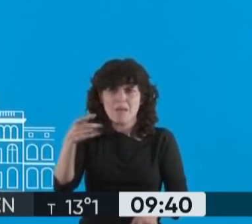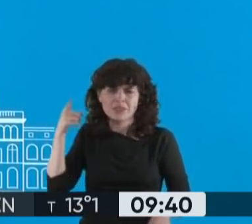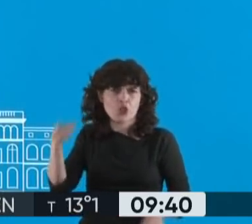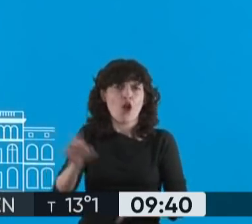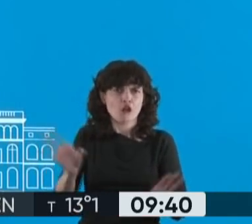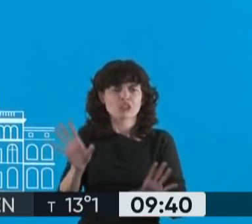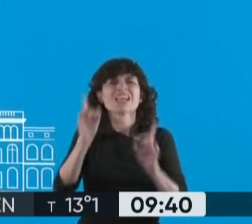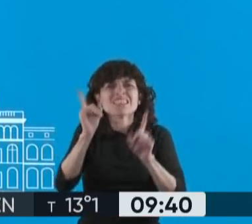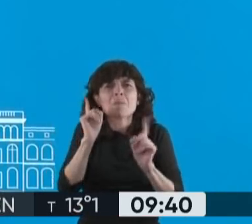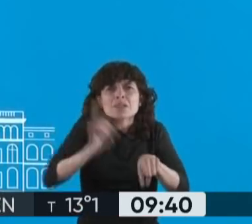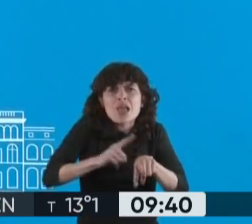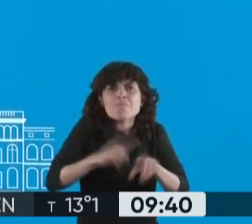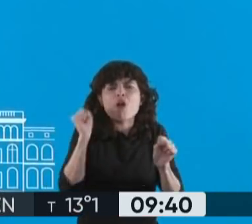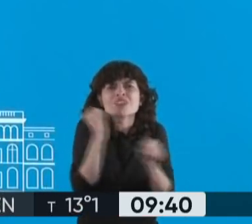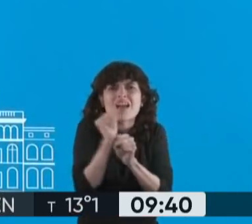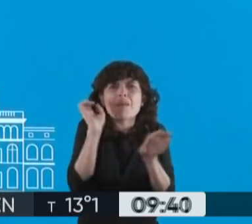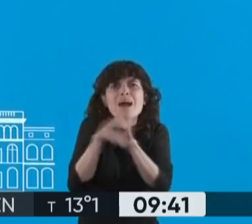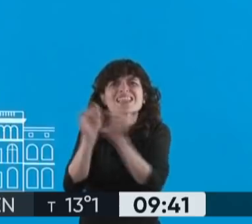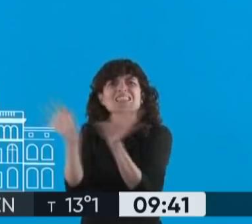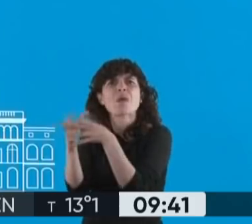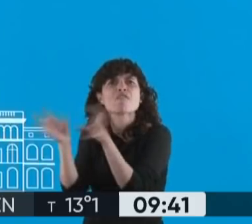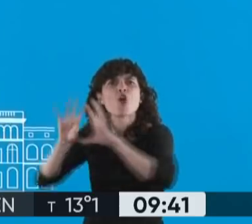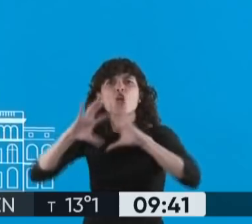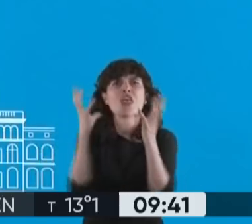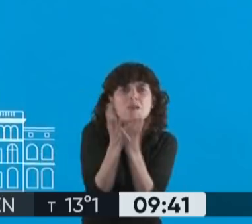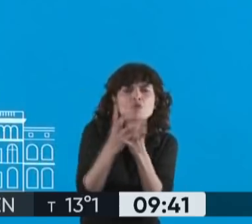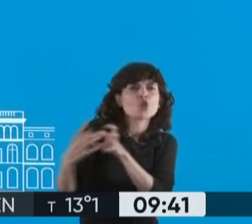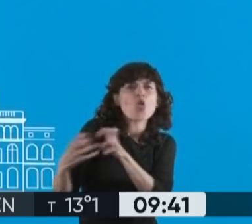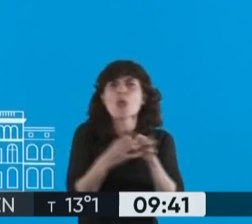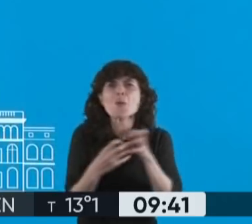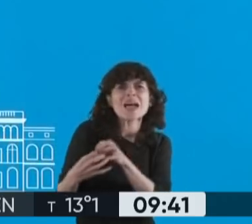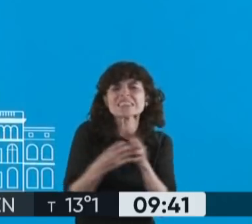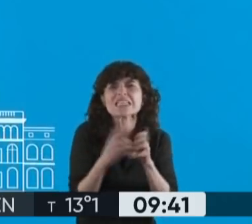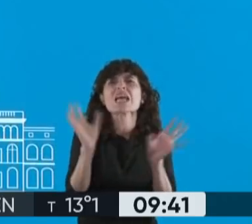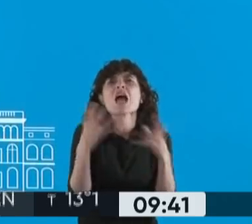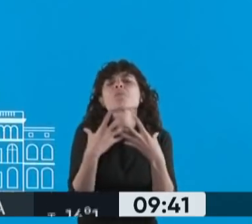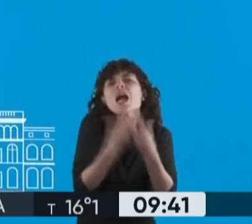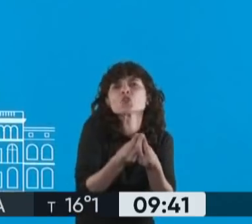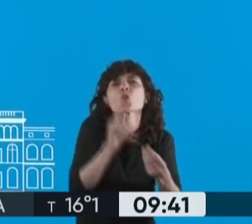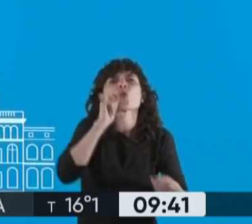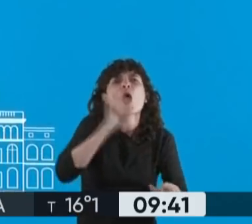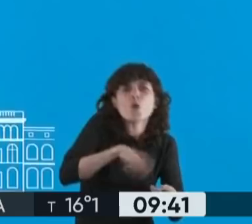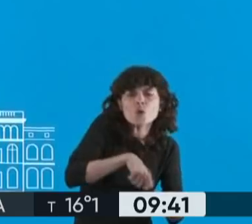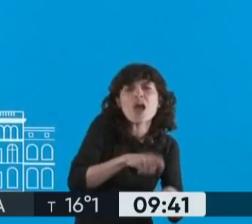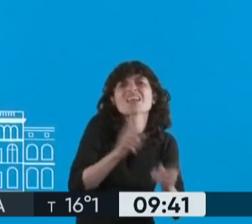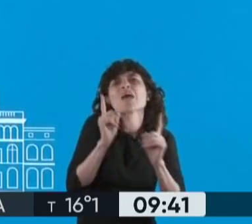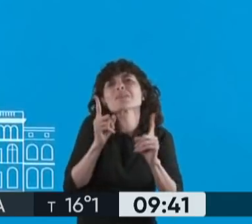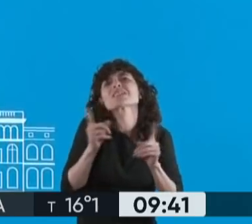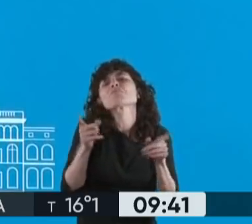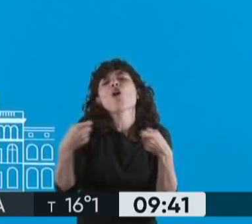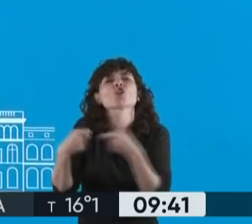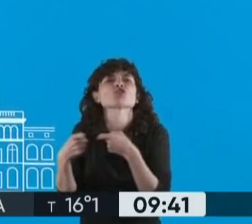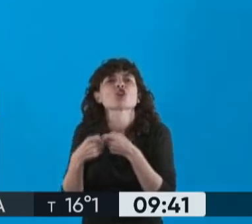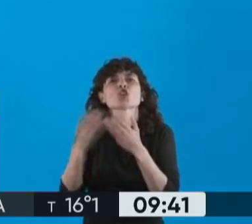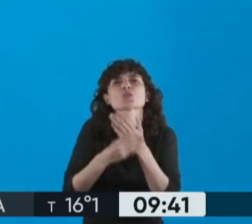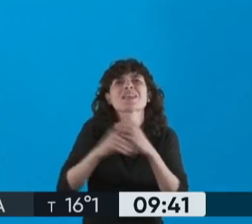foros internacionales por la paz en Ucrania, y eso es lo que está llevando adelante el canciller Cafiero con todos sus pares de los diferentes países del mundo. Muchas